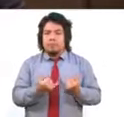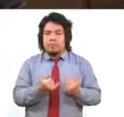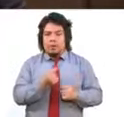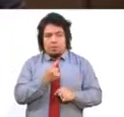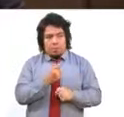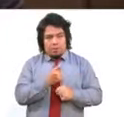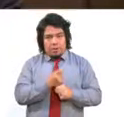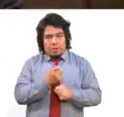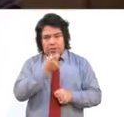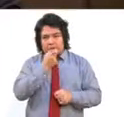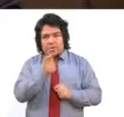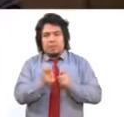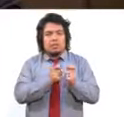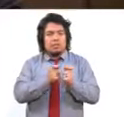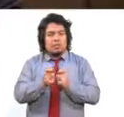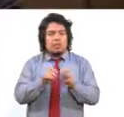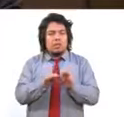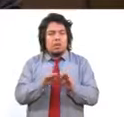de protección.